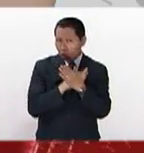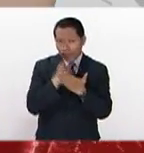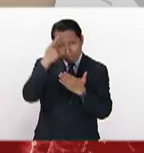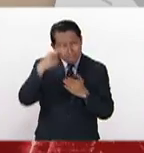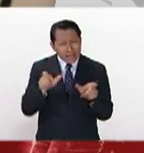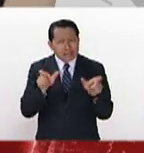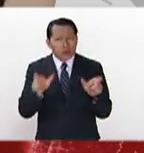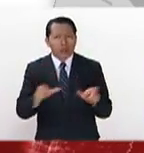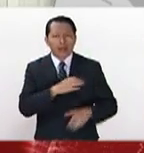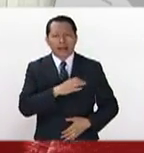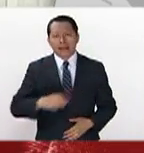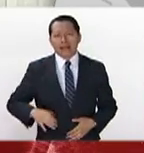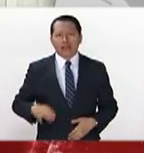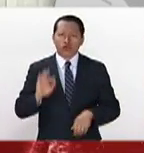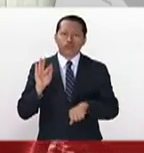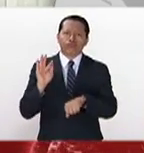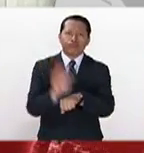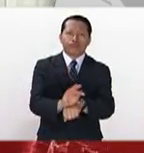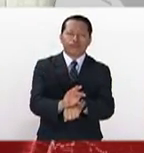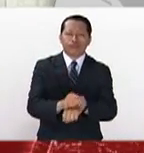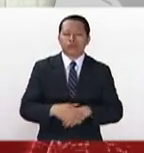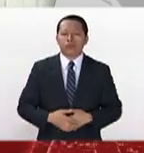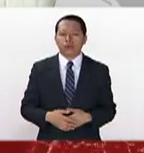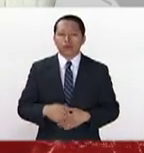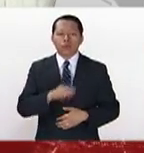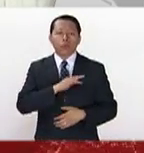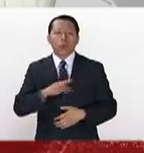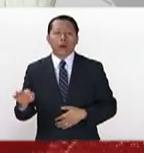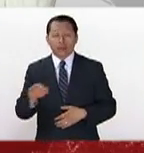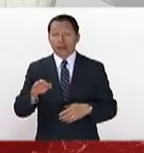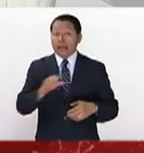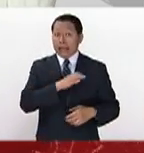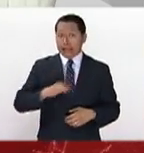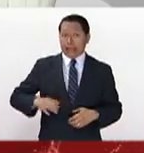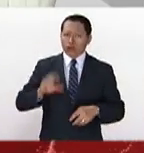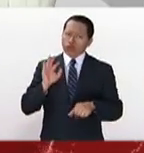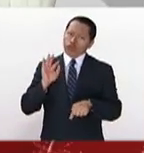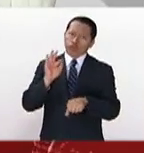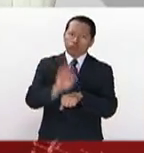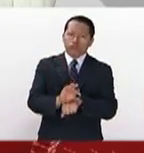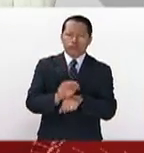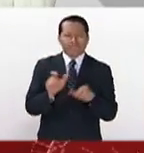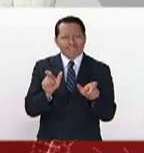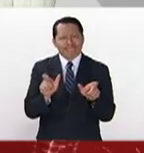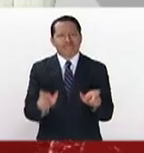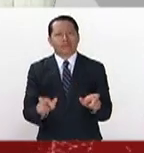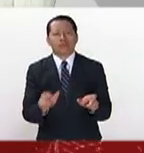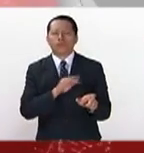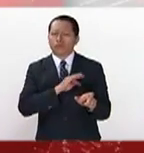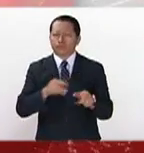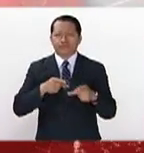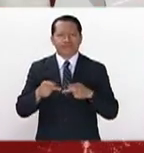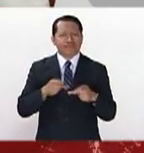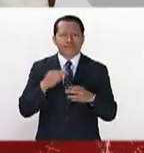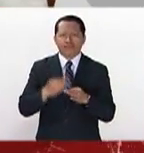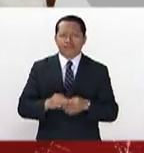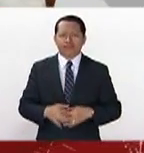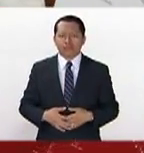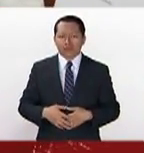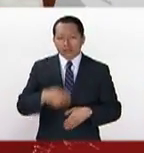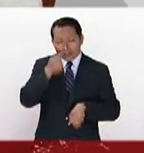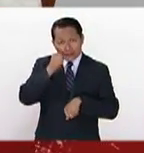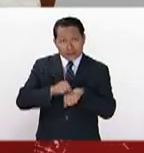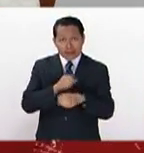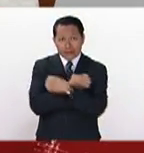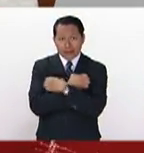seguridad para los candidatos. Para darle la seguridad que requiera, nosotros estamos preparados para ello. El